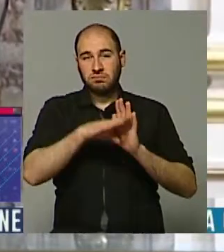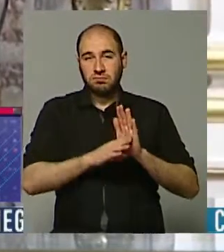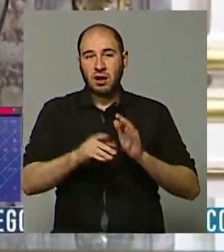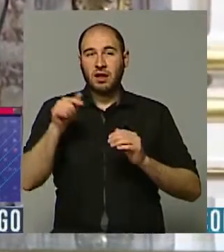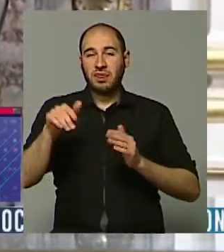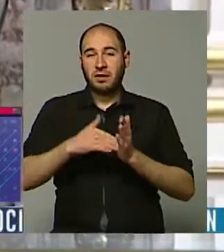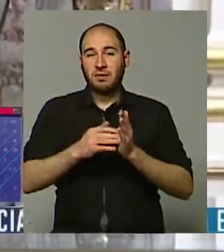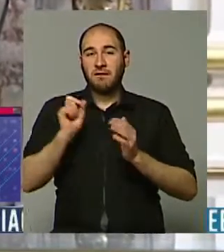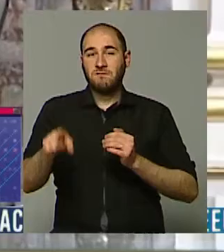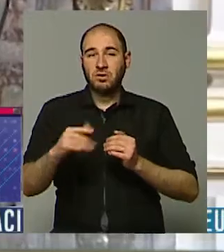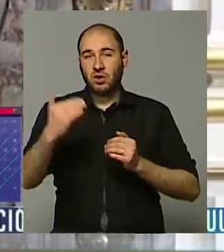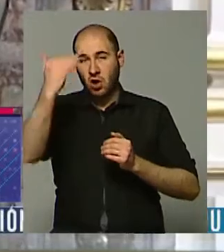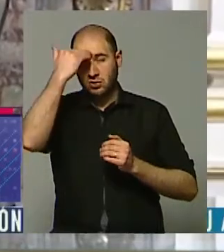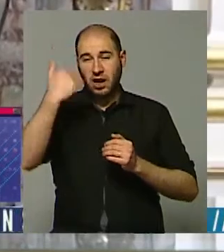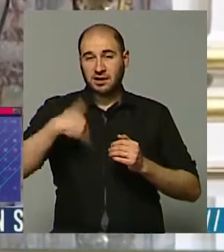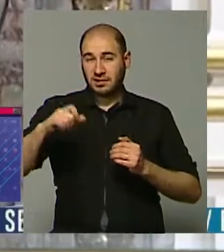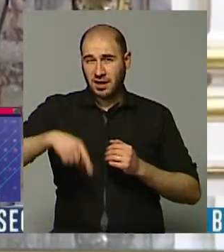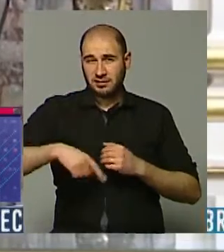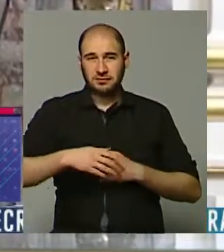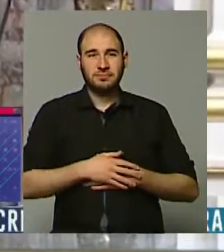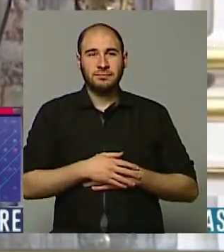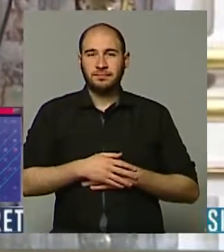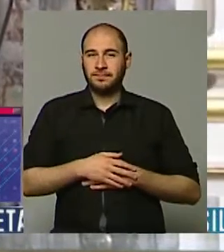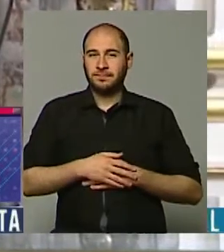de vos dependa la Constitución de la Nación Argentina?